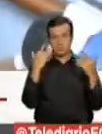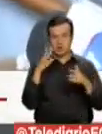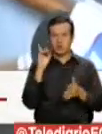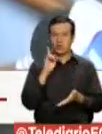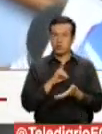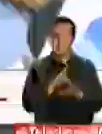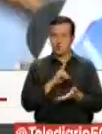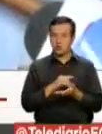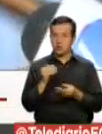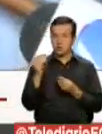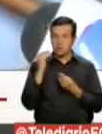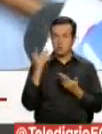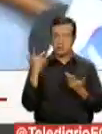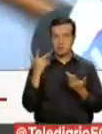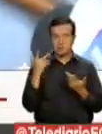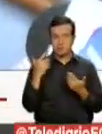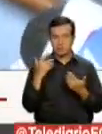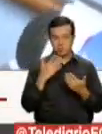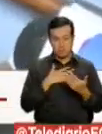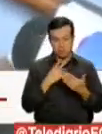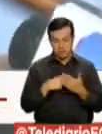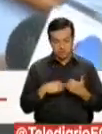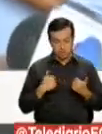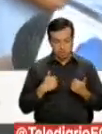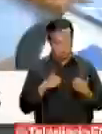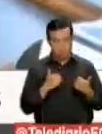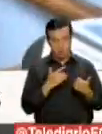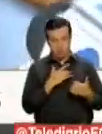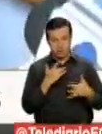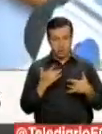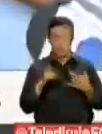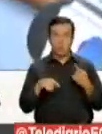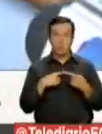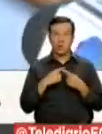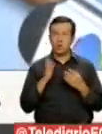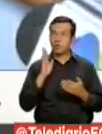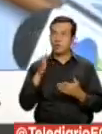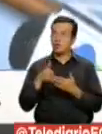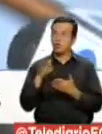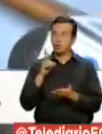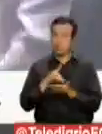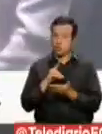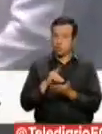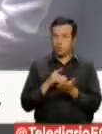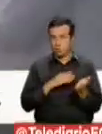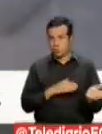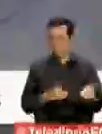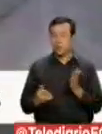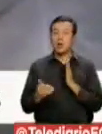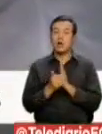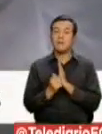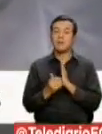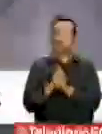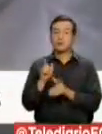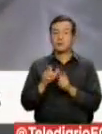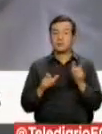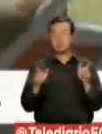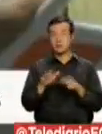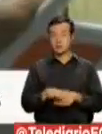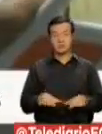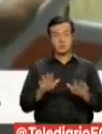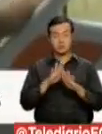los doctores para saber si está bien mi hijo o no, saber a cuándo acudir al médico y cuándo no. La capacitación al personal médico